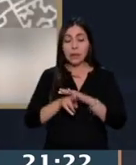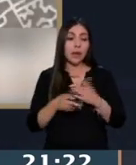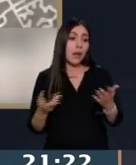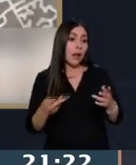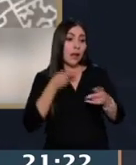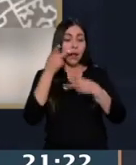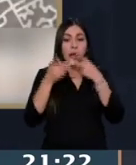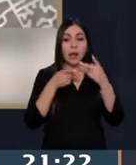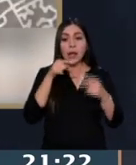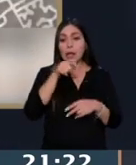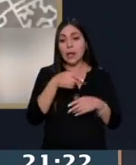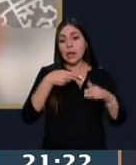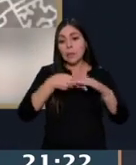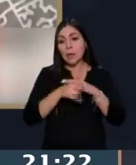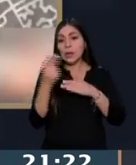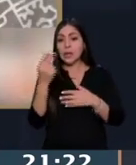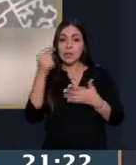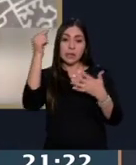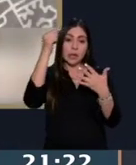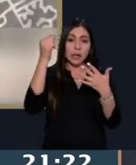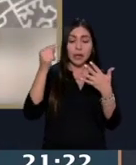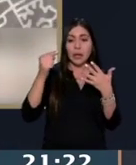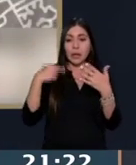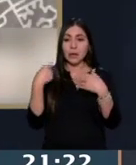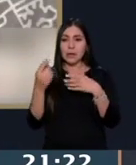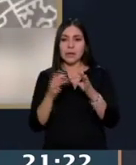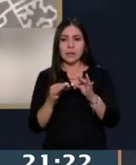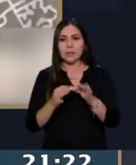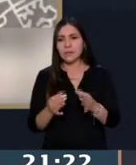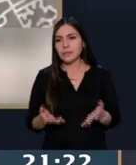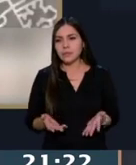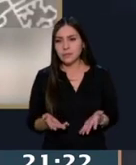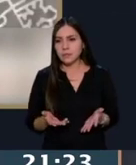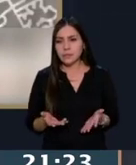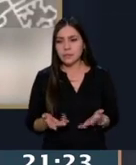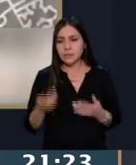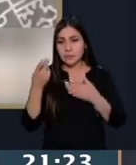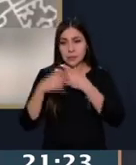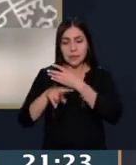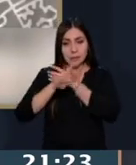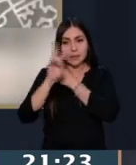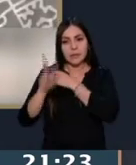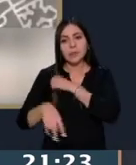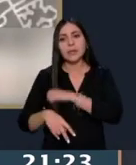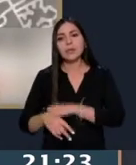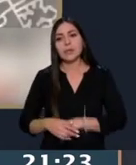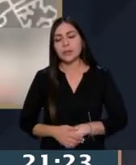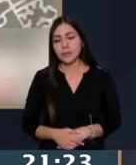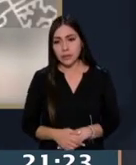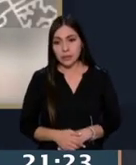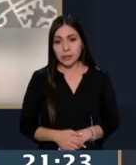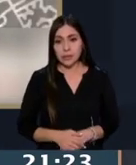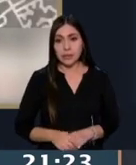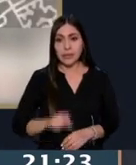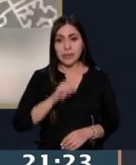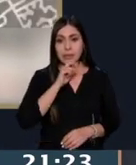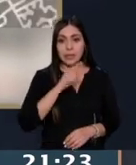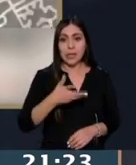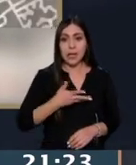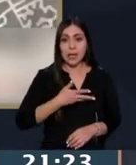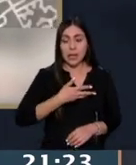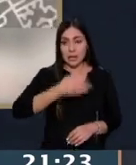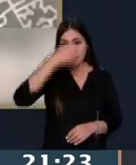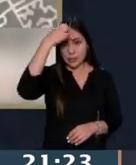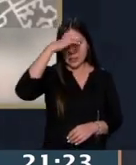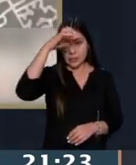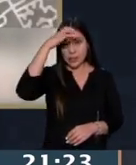necesita es A, B, C, D, E, F, G, yo se los voy a decir. Cuando en realidad Hay expertos pues, en humo, ya saben ver cómo es